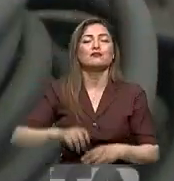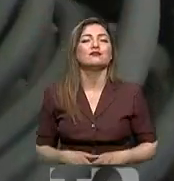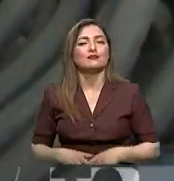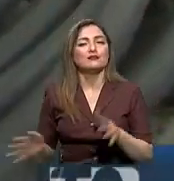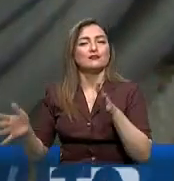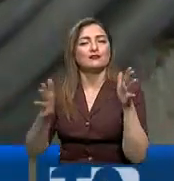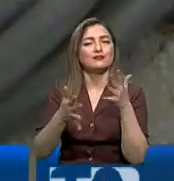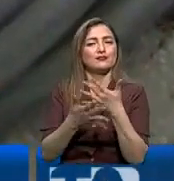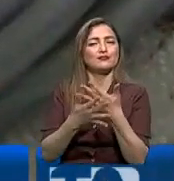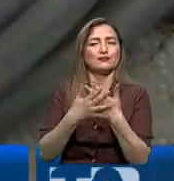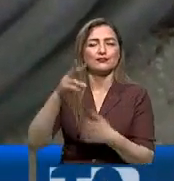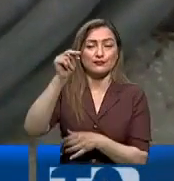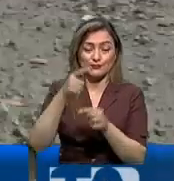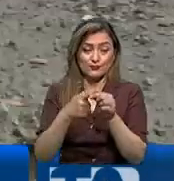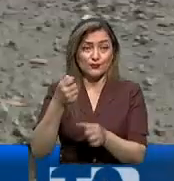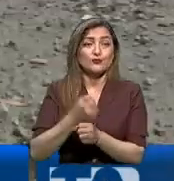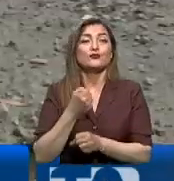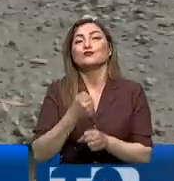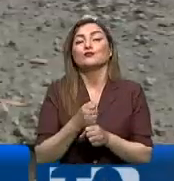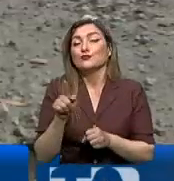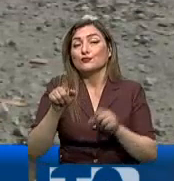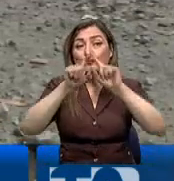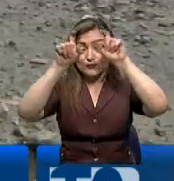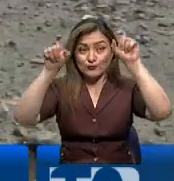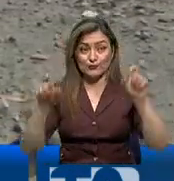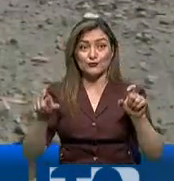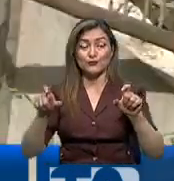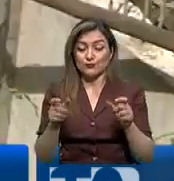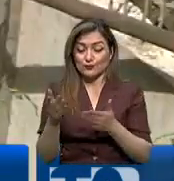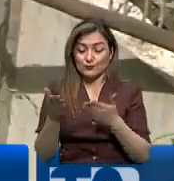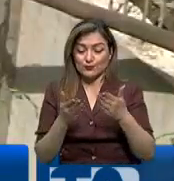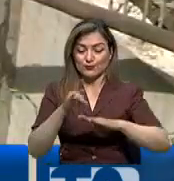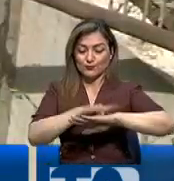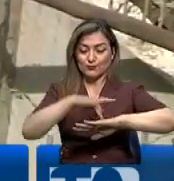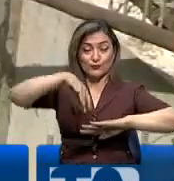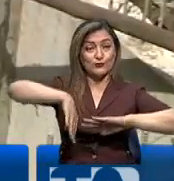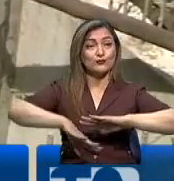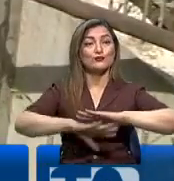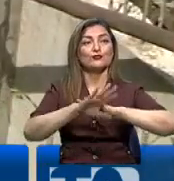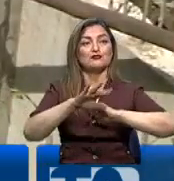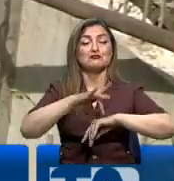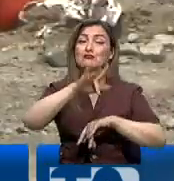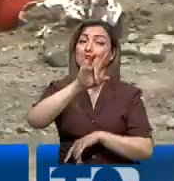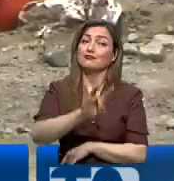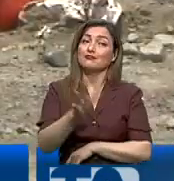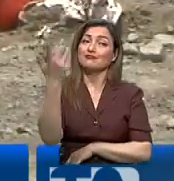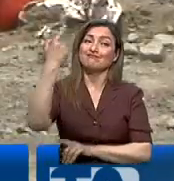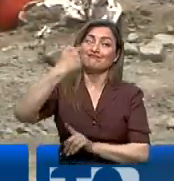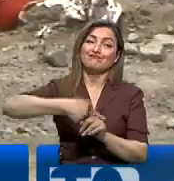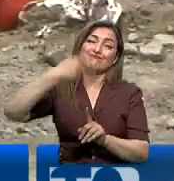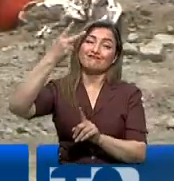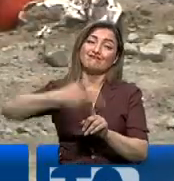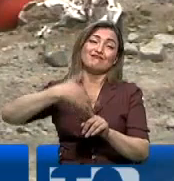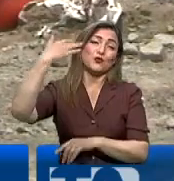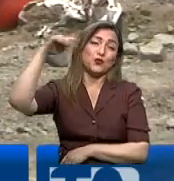En el sector de Carcelén, norte de Quito, los trabajos que realizaba una empresa para dotar del servicio de alcantarillado quedaron abandonados hace meses, dicen